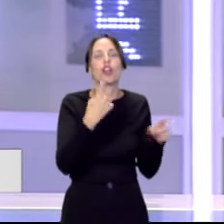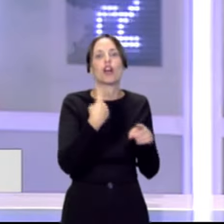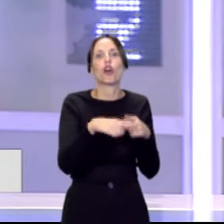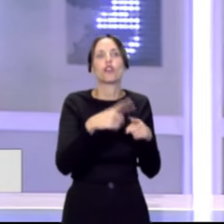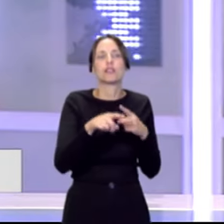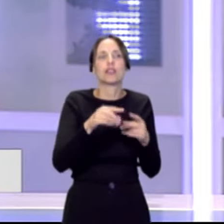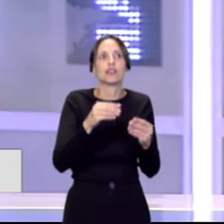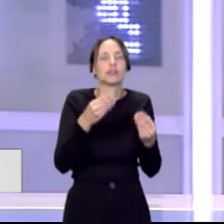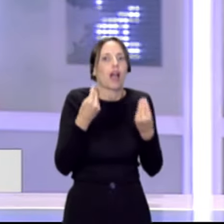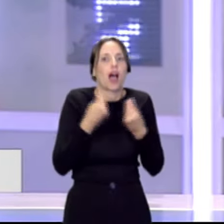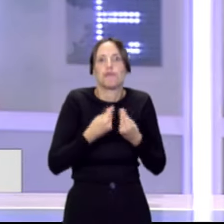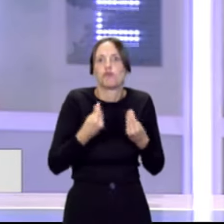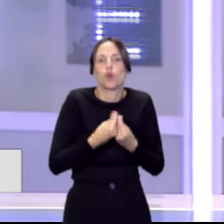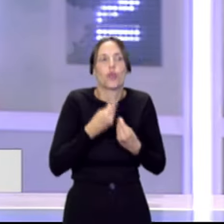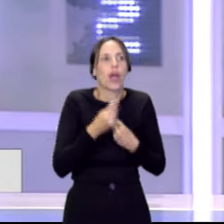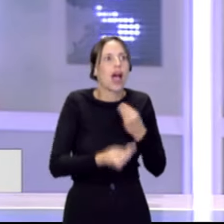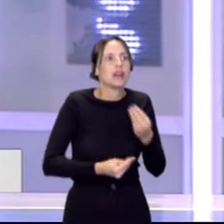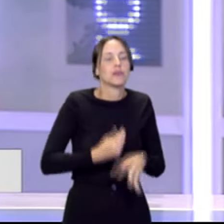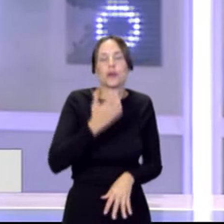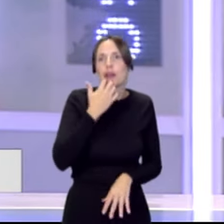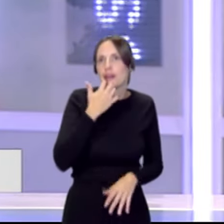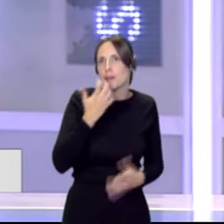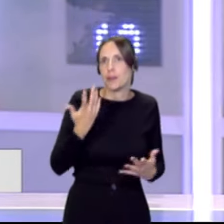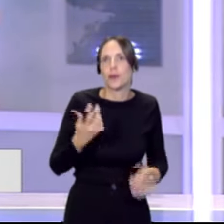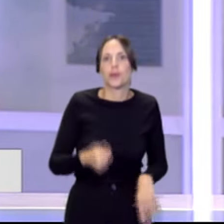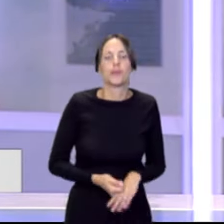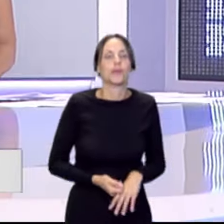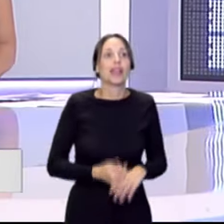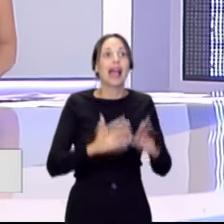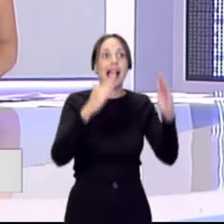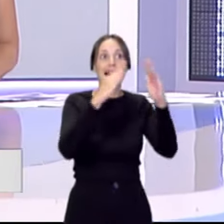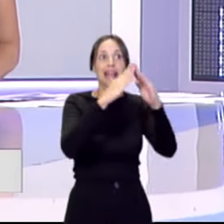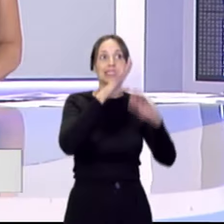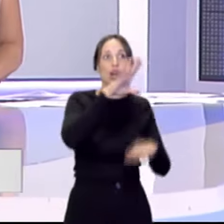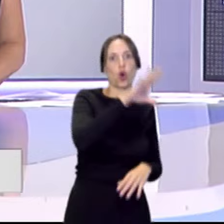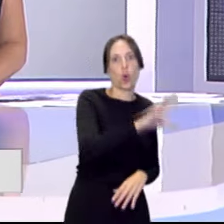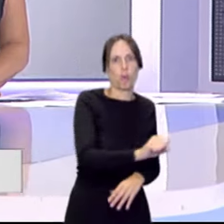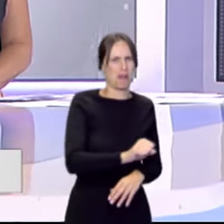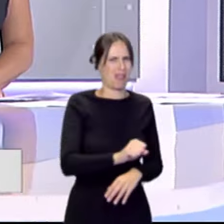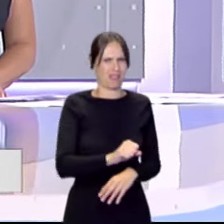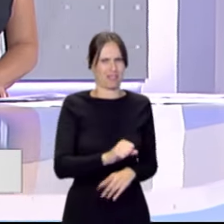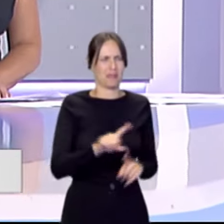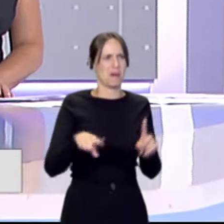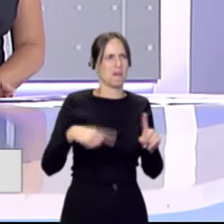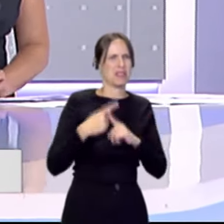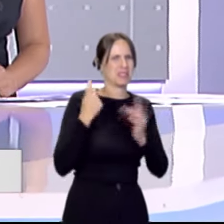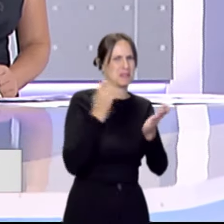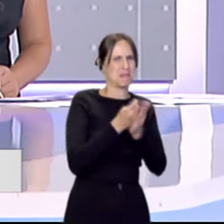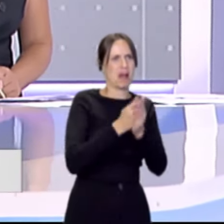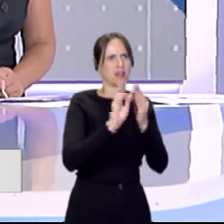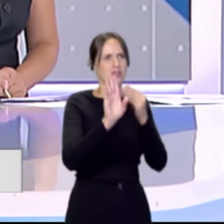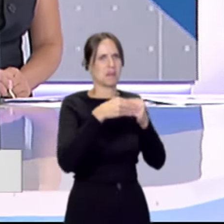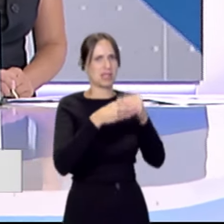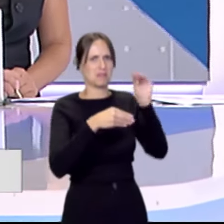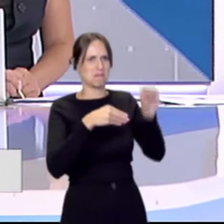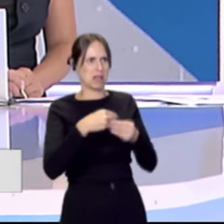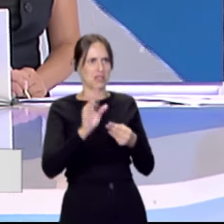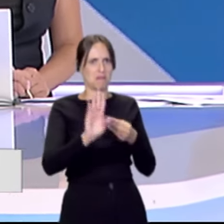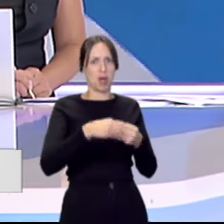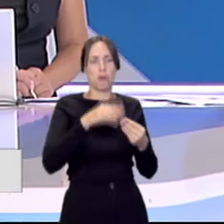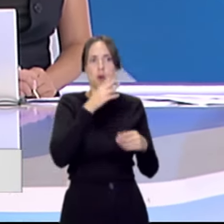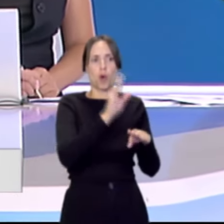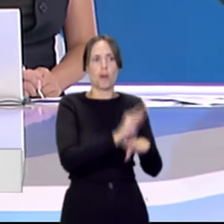tener una inversión costosísima, como es una vivienda, que además tiene costes asociados a su mero mantenimiento y no